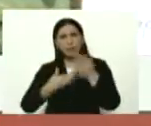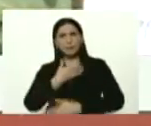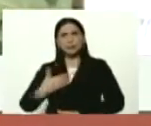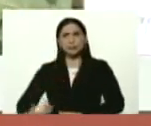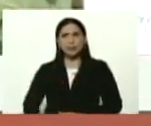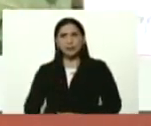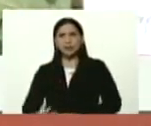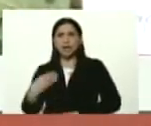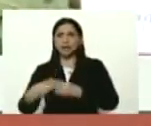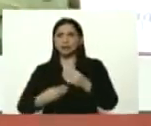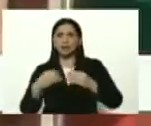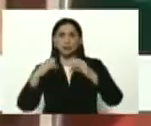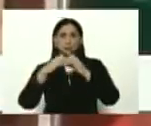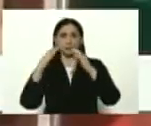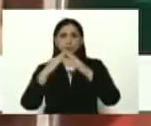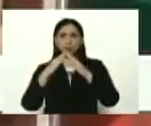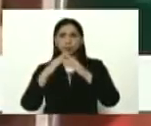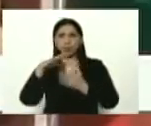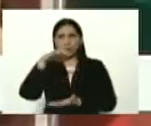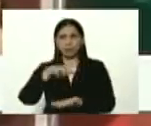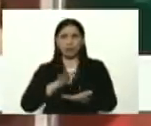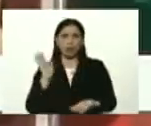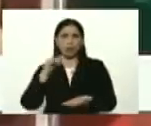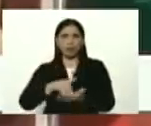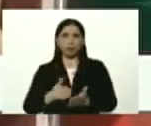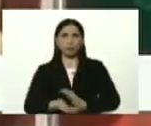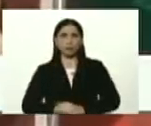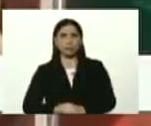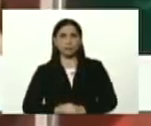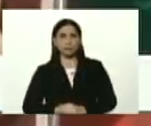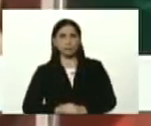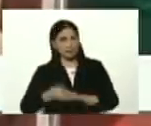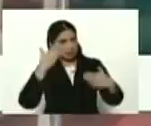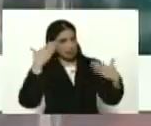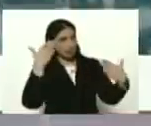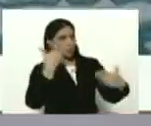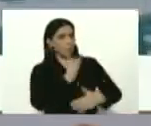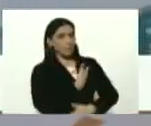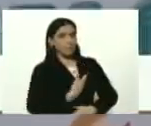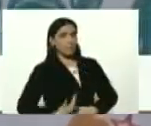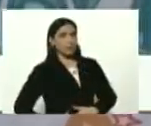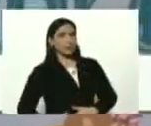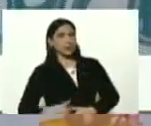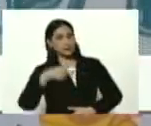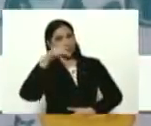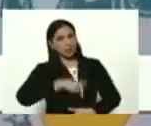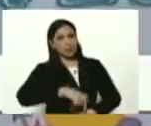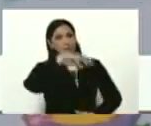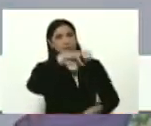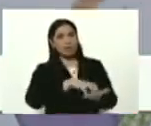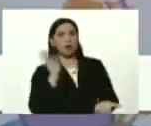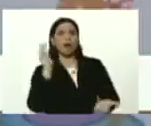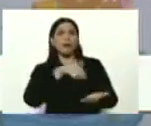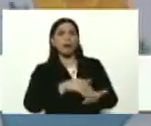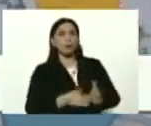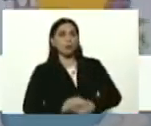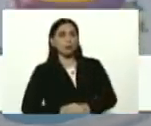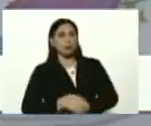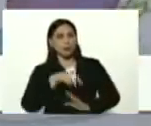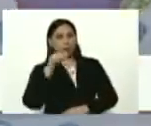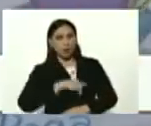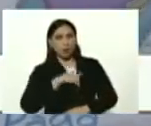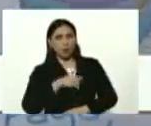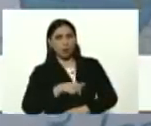viene haciendo Hogares de la Patria en el estado Aragua. Saludos, presidente. Desde aquí del estado Aragua, hoy